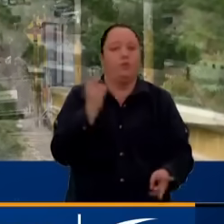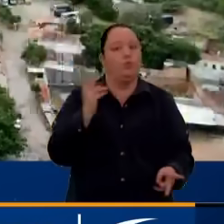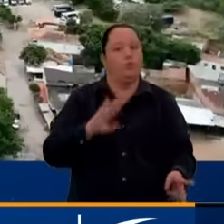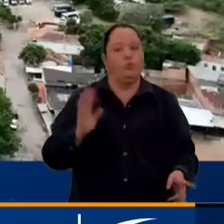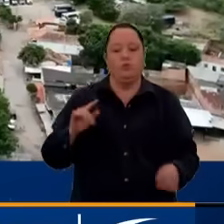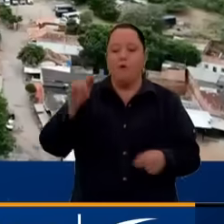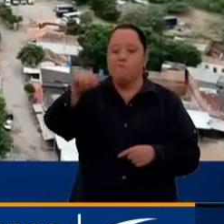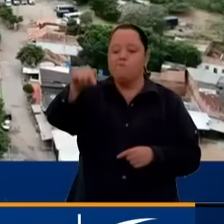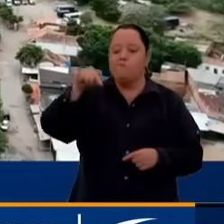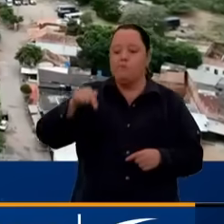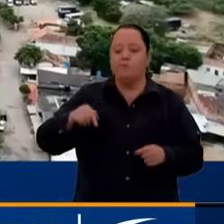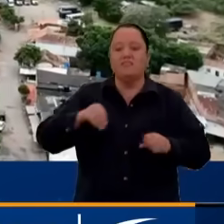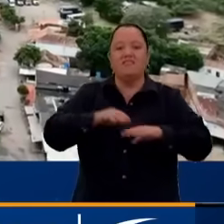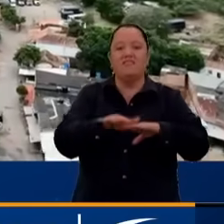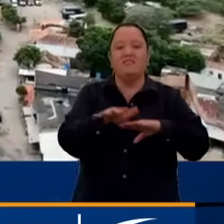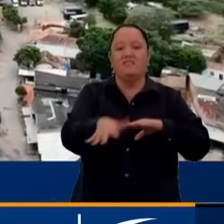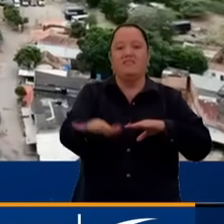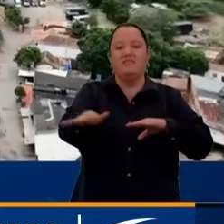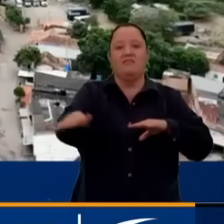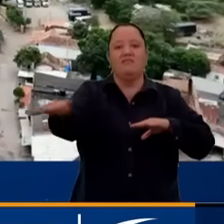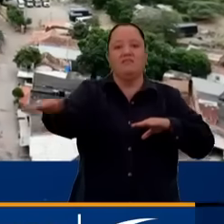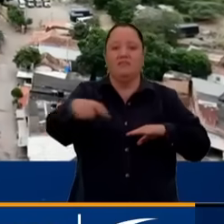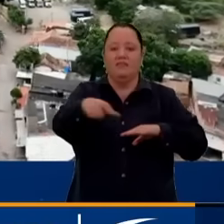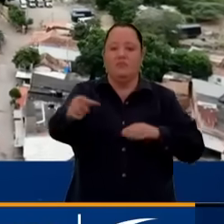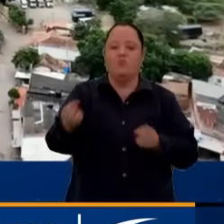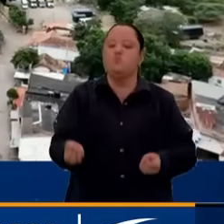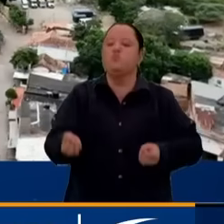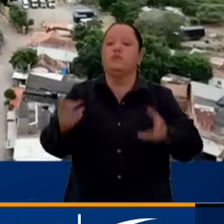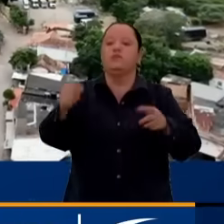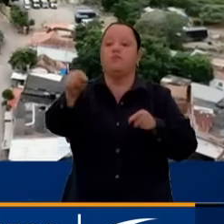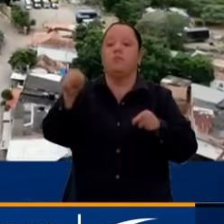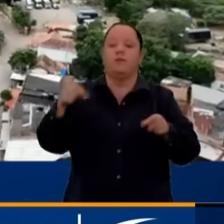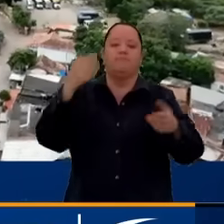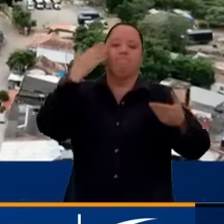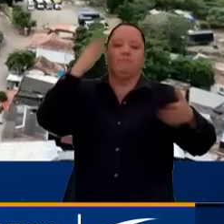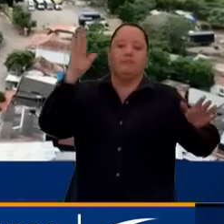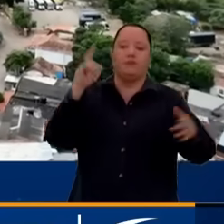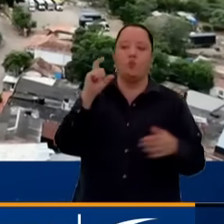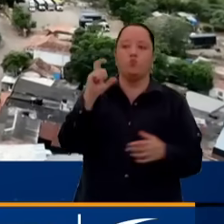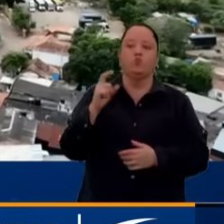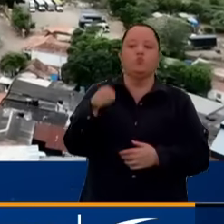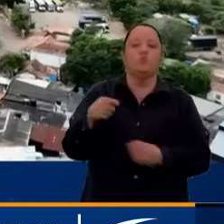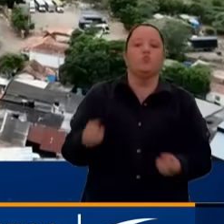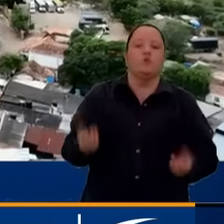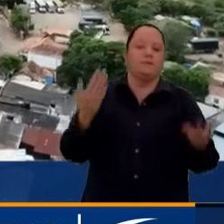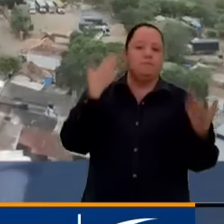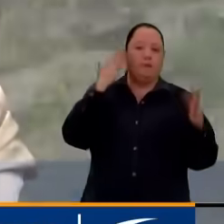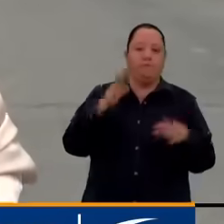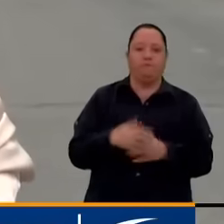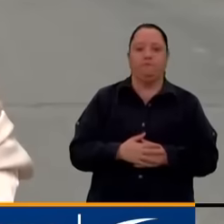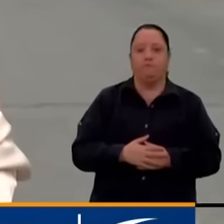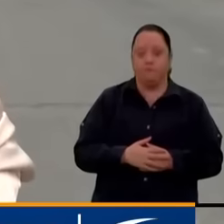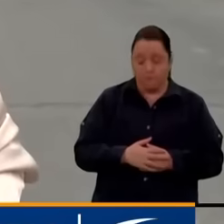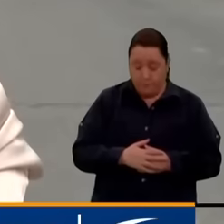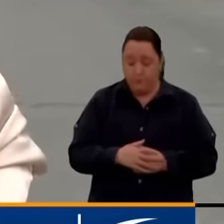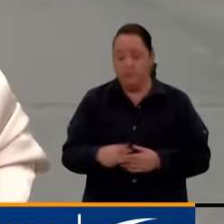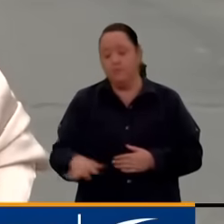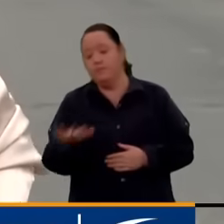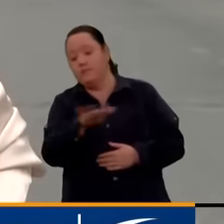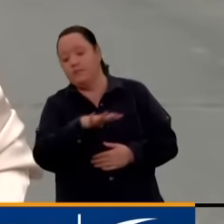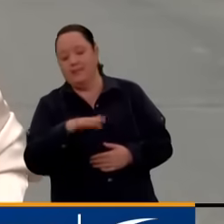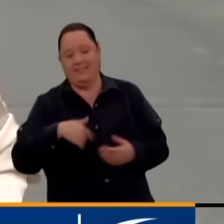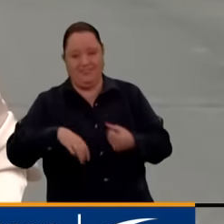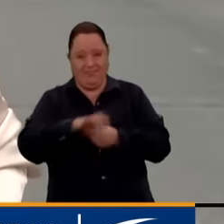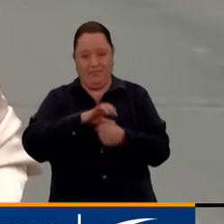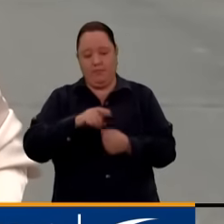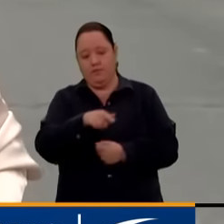esas llamadas trochas, cuyo número pues se desconoce aquí en Cúcuta. Bueno, vamos ahora al punto de votación justamente en esta